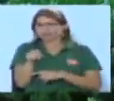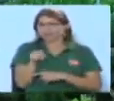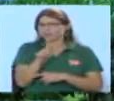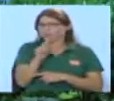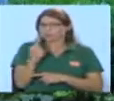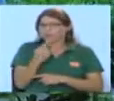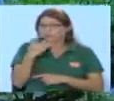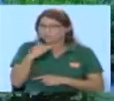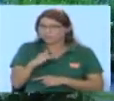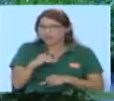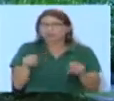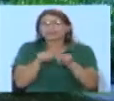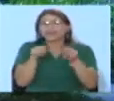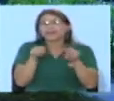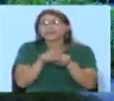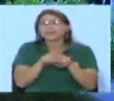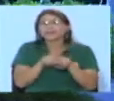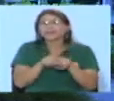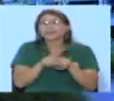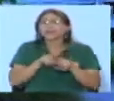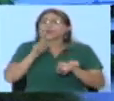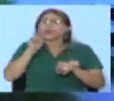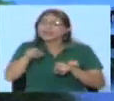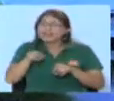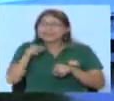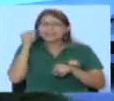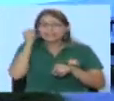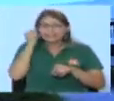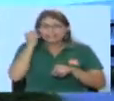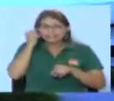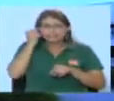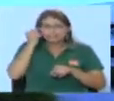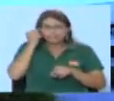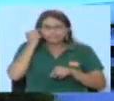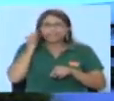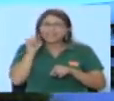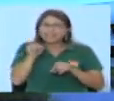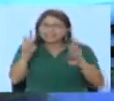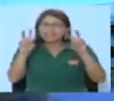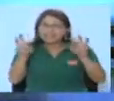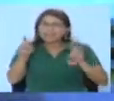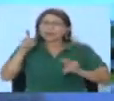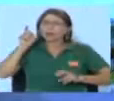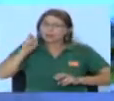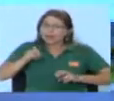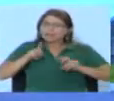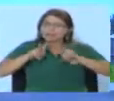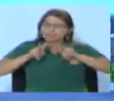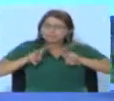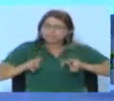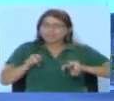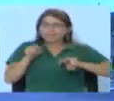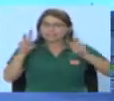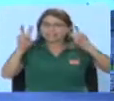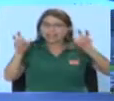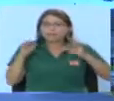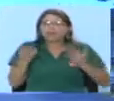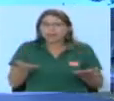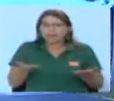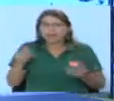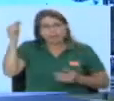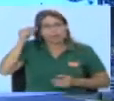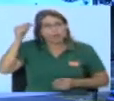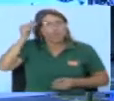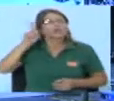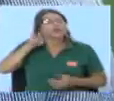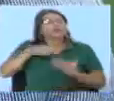que en el fondo lo que hay que recapacitar de todo este tema y lo que hay que sacar de este tema de fondo es que el gobierno lo que